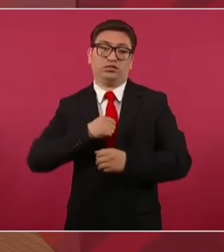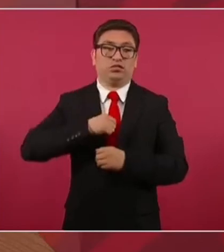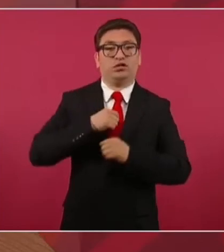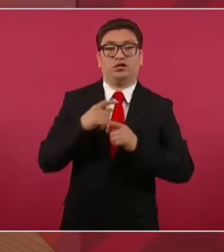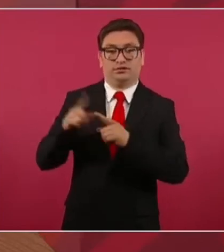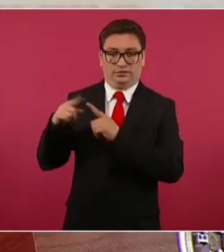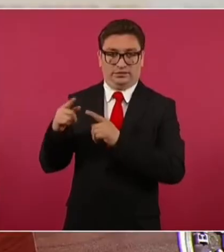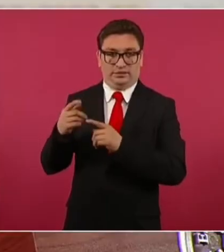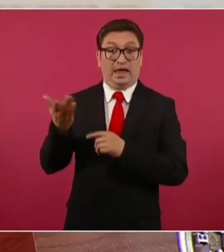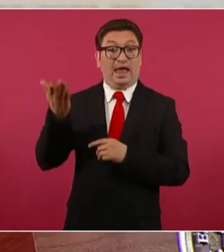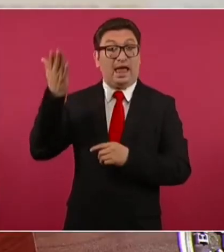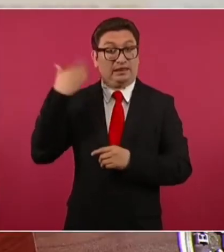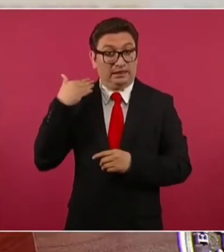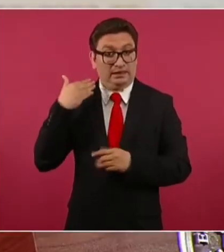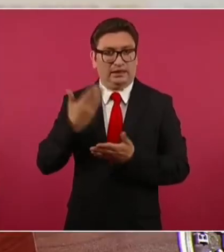Eso ya no hay.